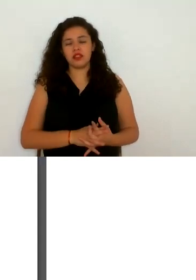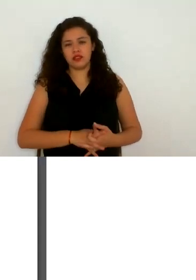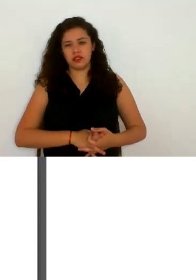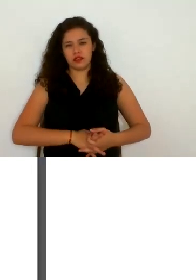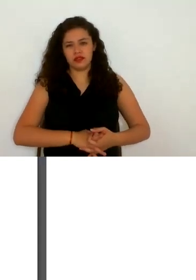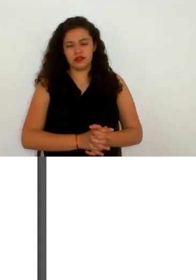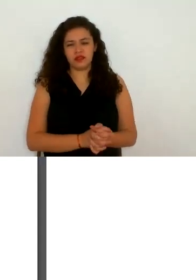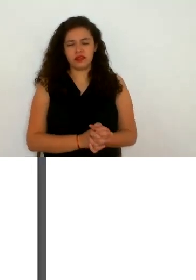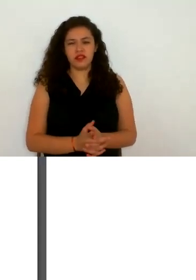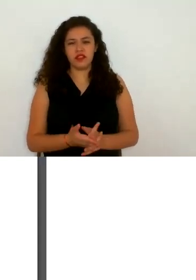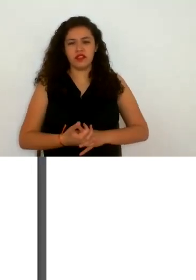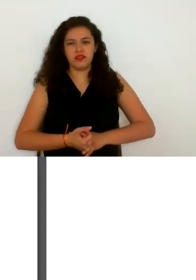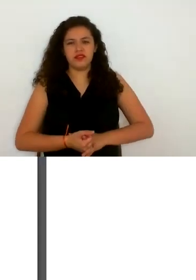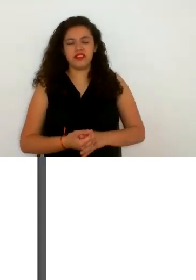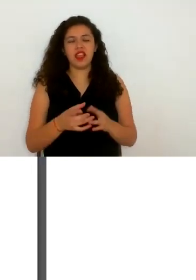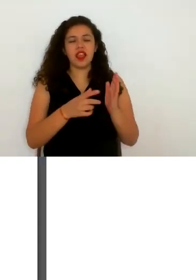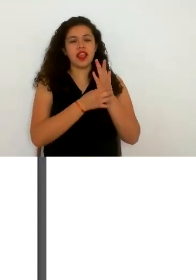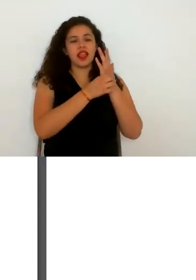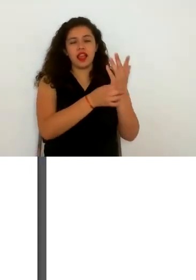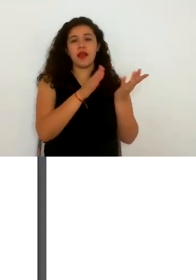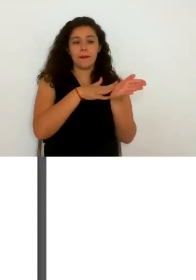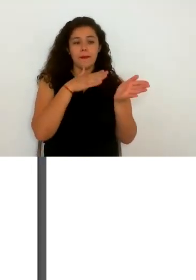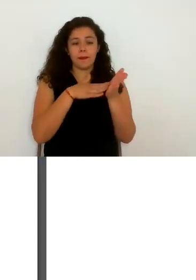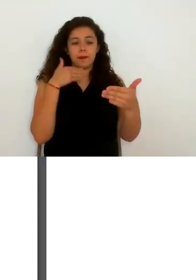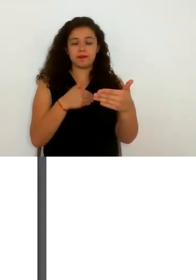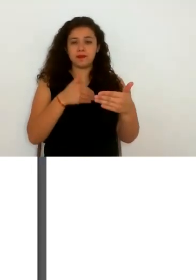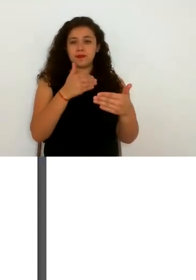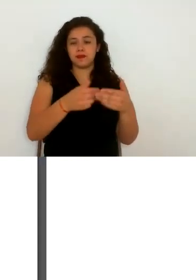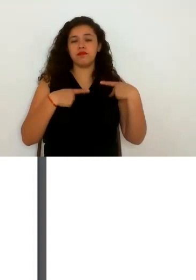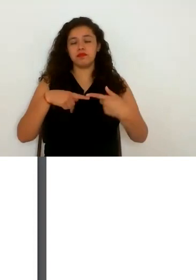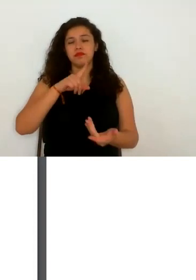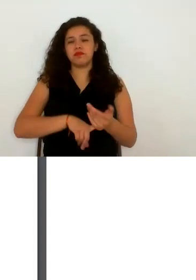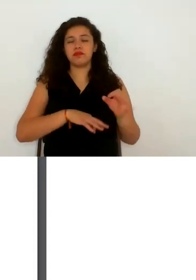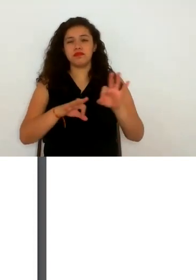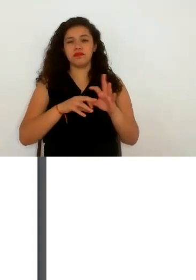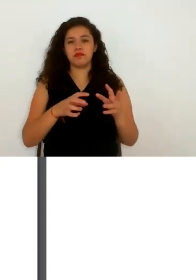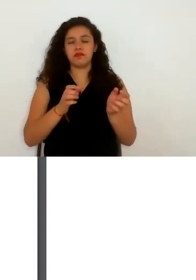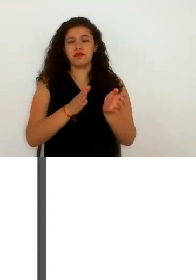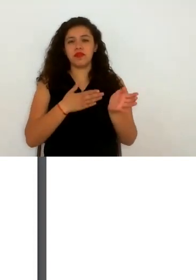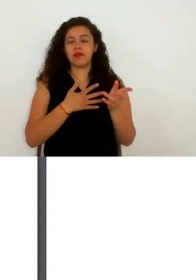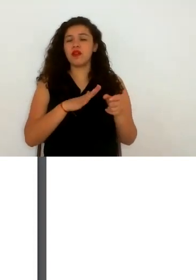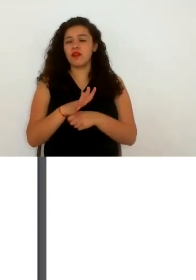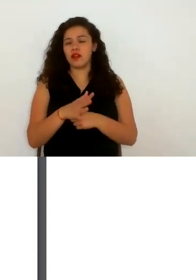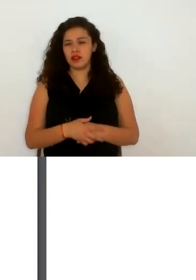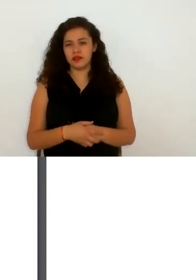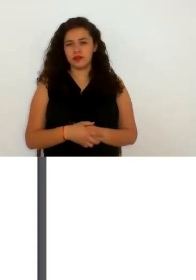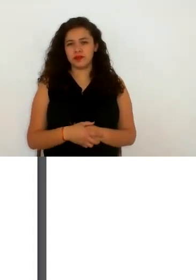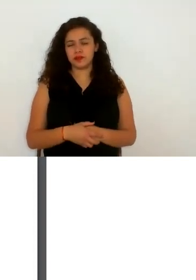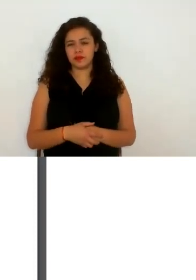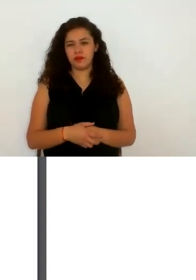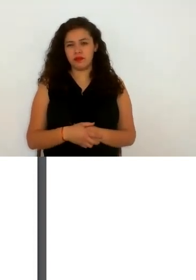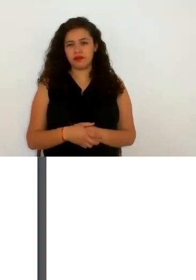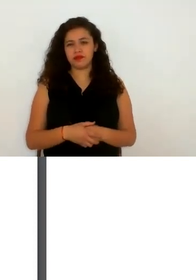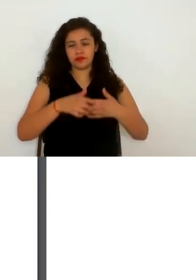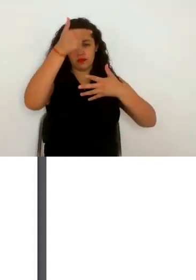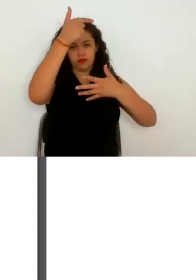de integrar el expediente de los trabajadores. Y hacíamos hincapié en que este